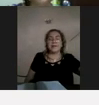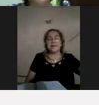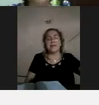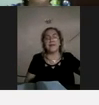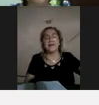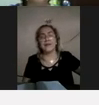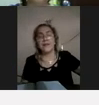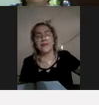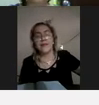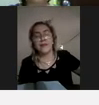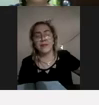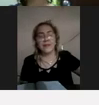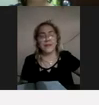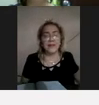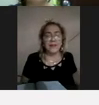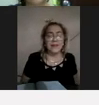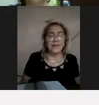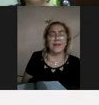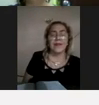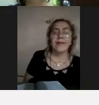que es primera vez que veía en el pasado simple.